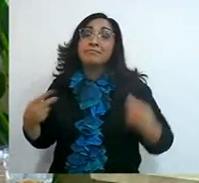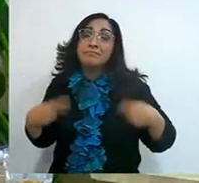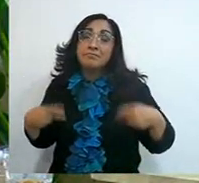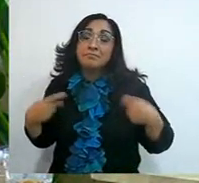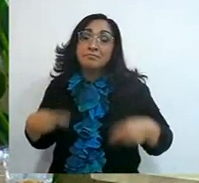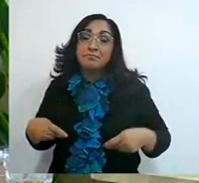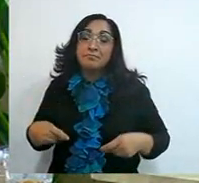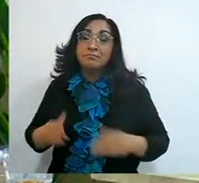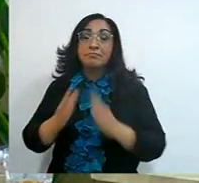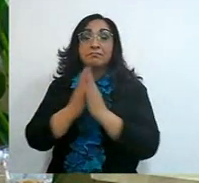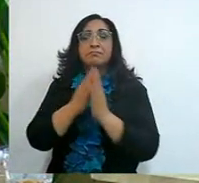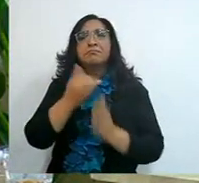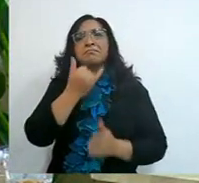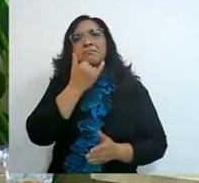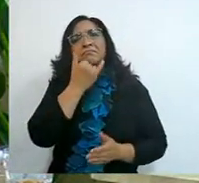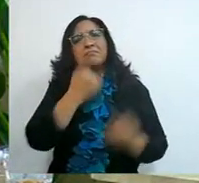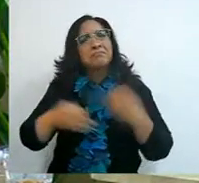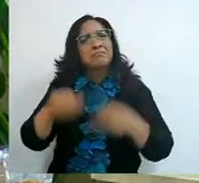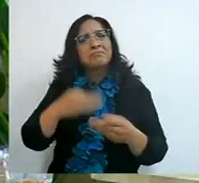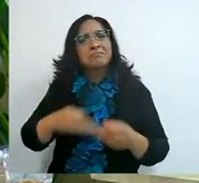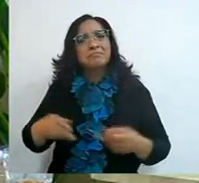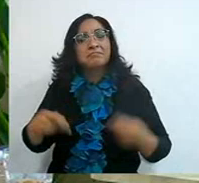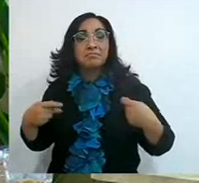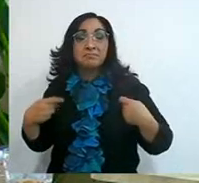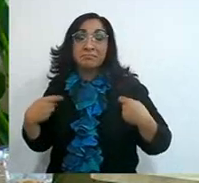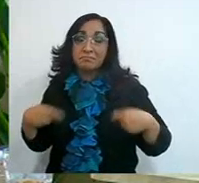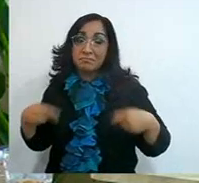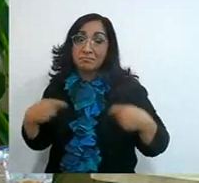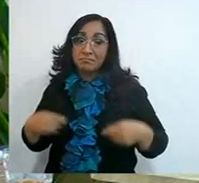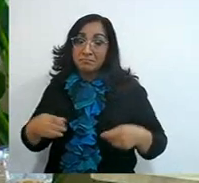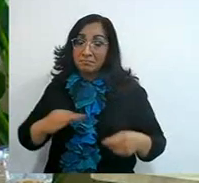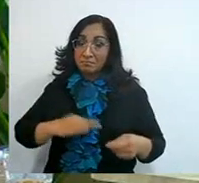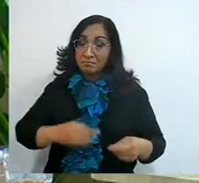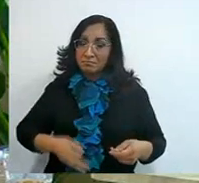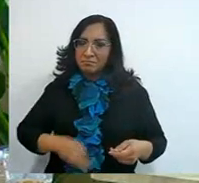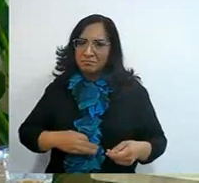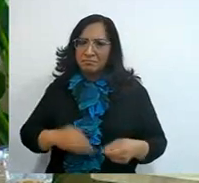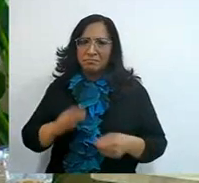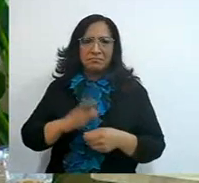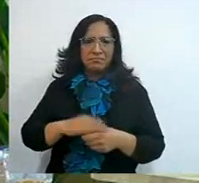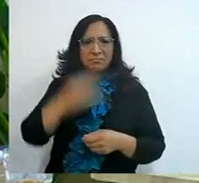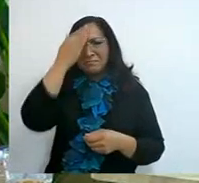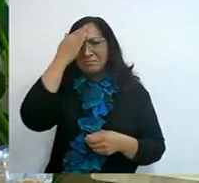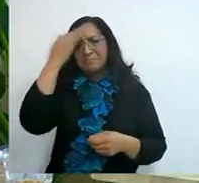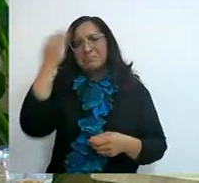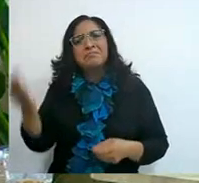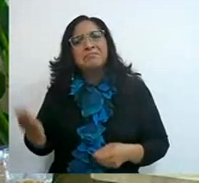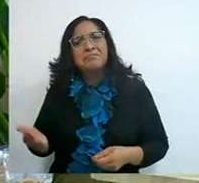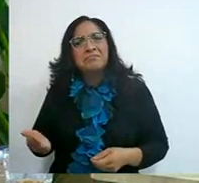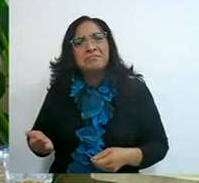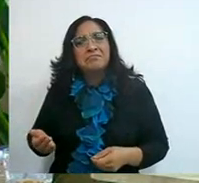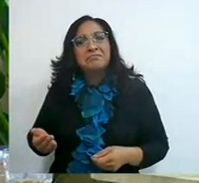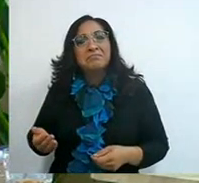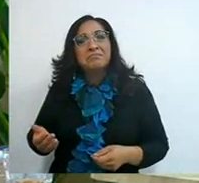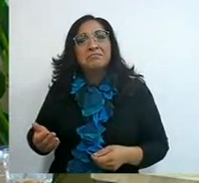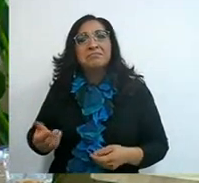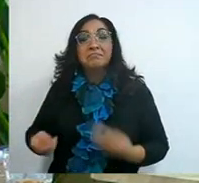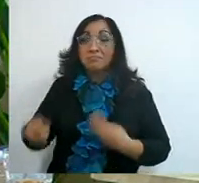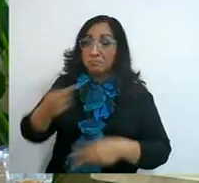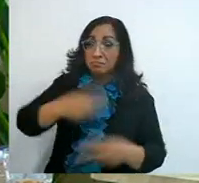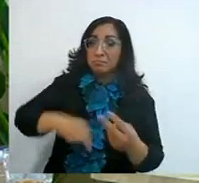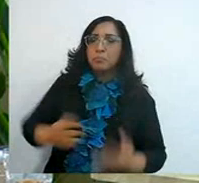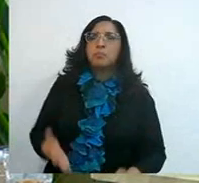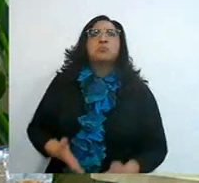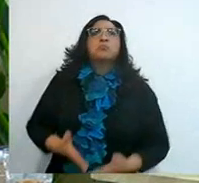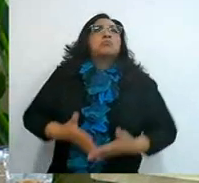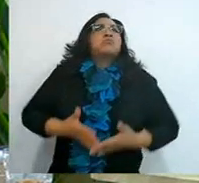Y pedí perdón a toda esta gente de Toluca, porque no me di cuenta con cuánta soberbia venía yo llena